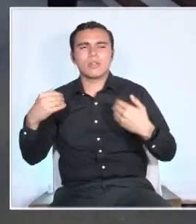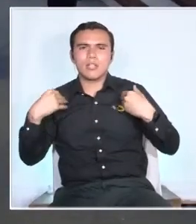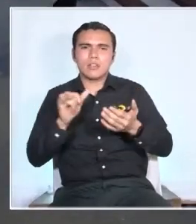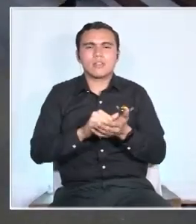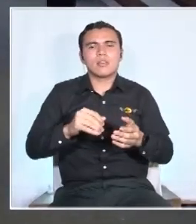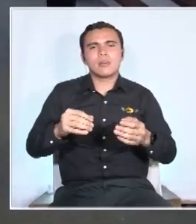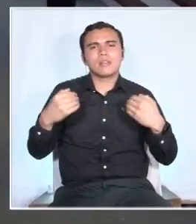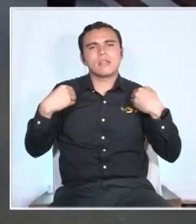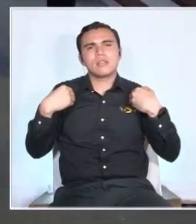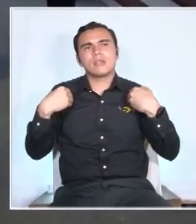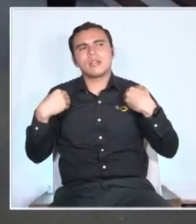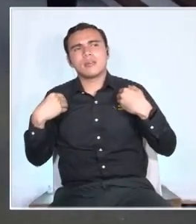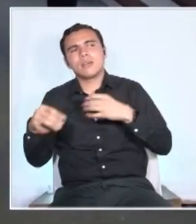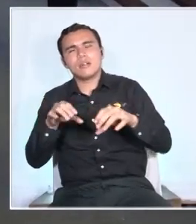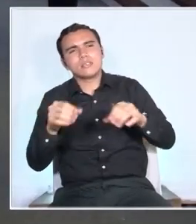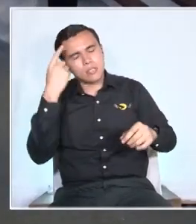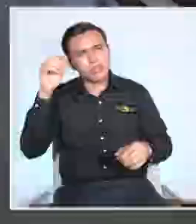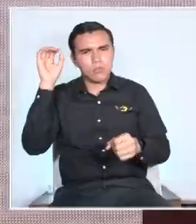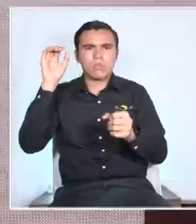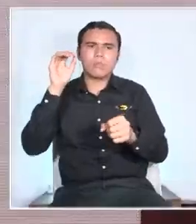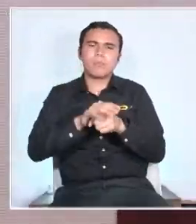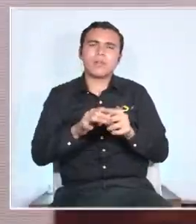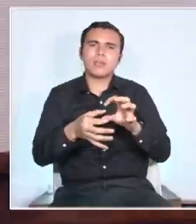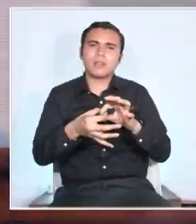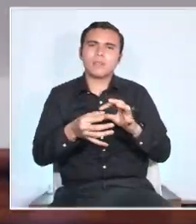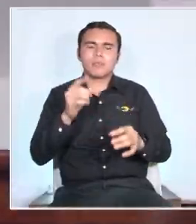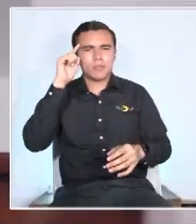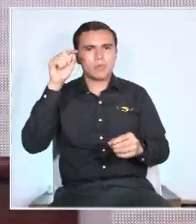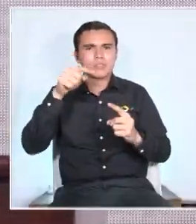que hacer para llegar a cumplir el propósito de Dios en tu vida.